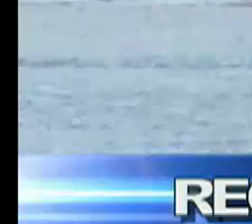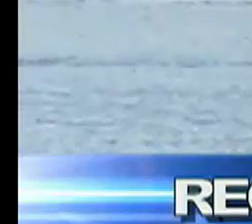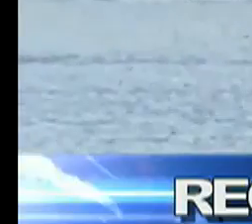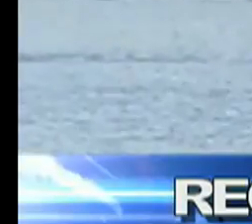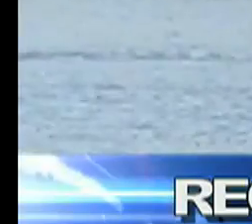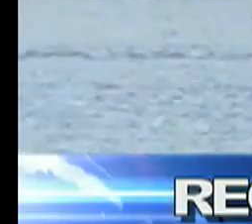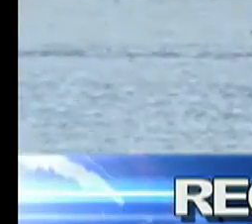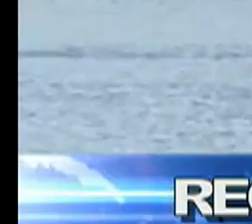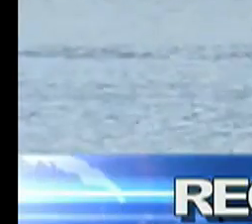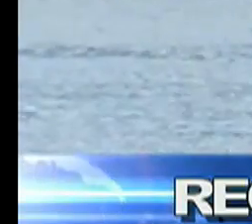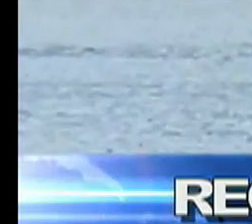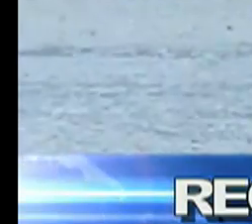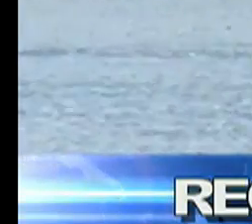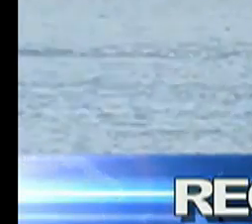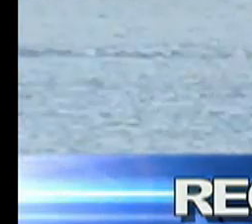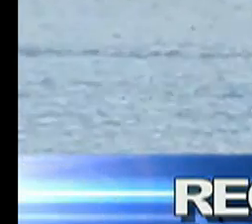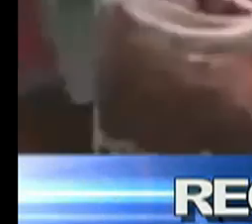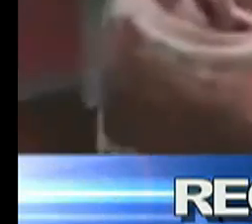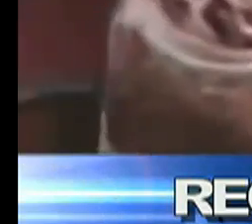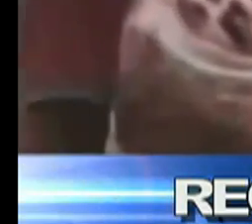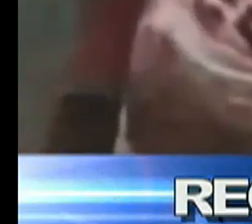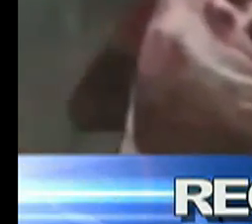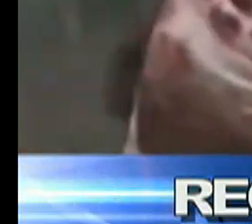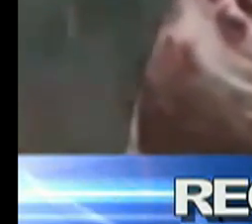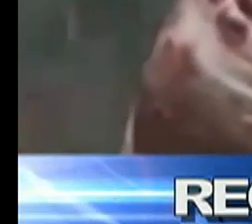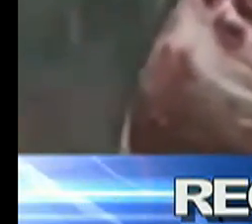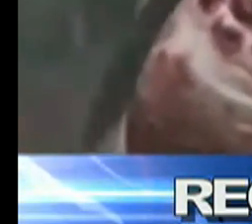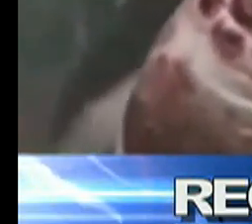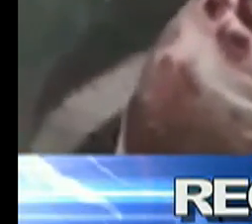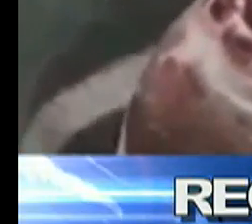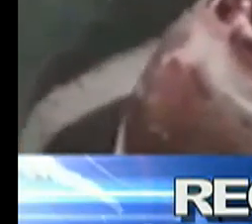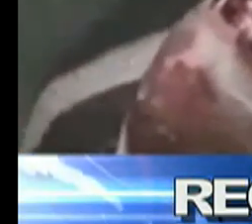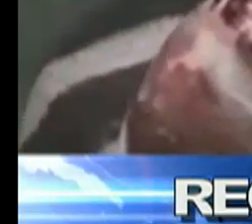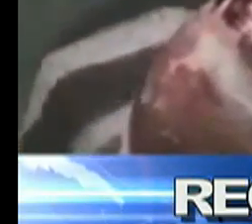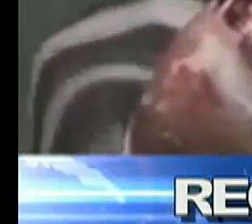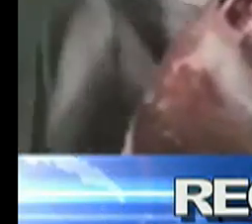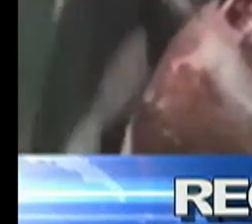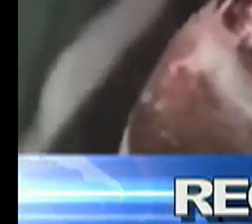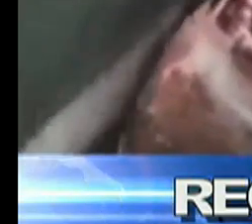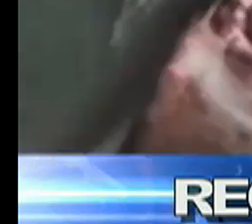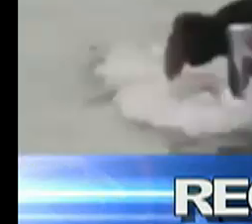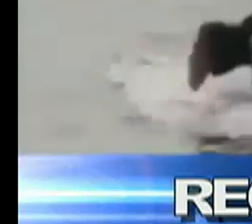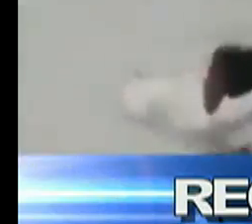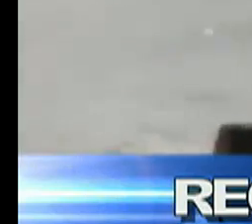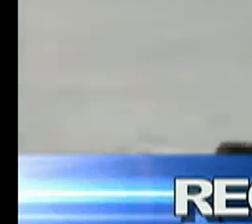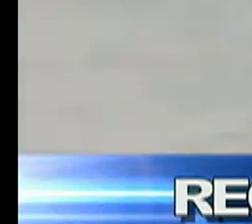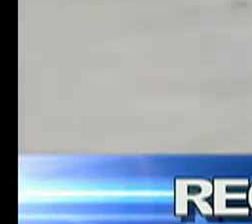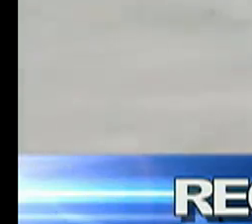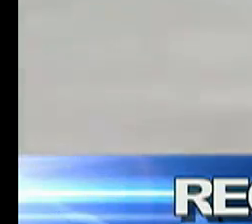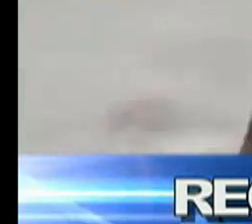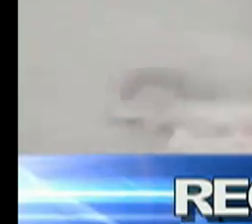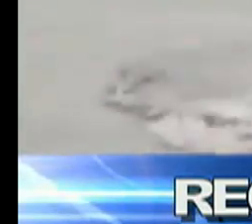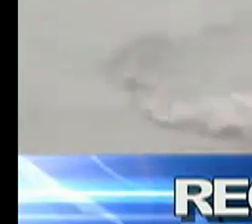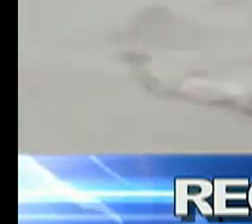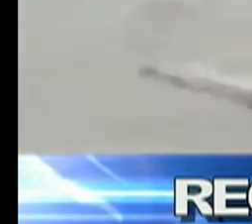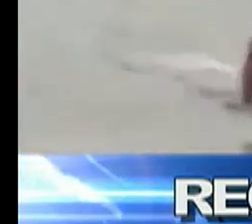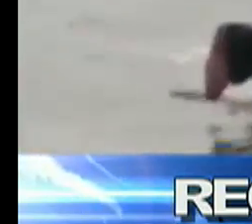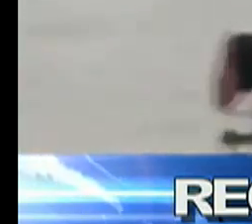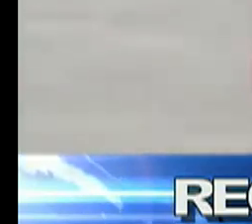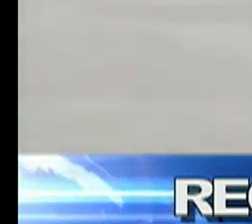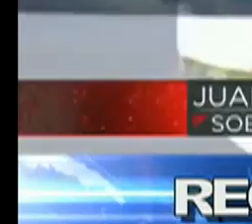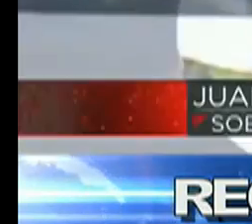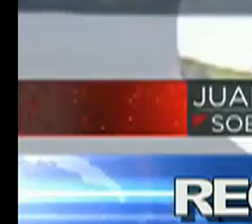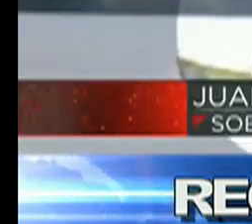En lo internacional, se dificultan las tareas de recuperación de los fallecidos tras